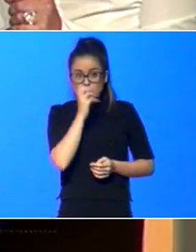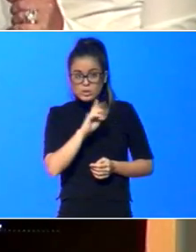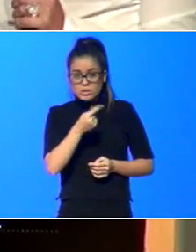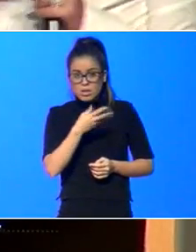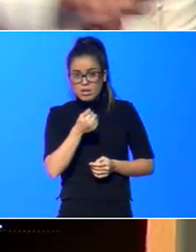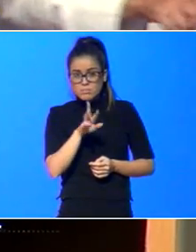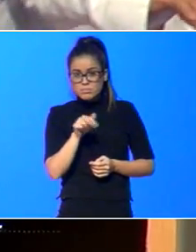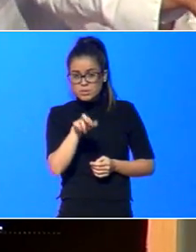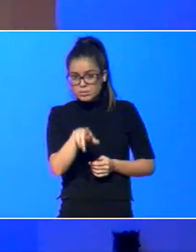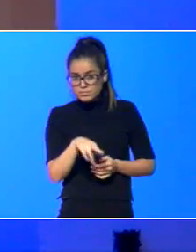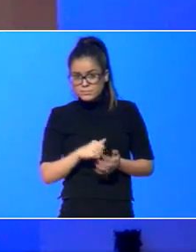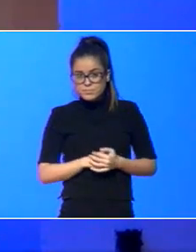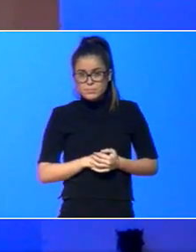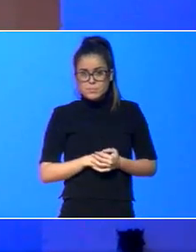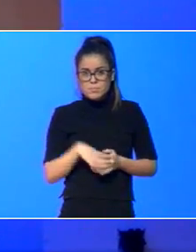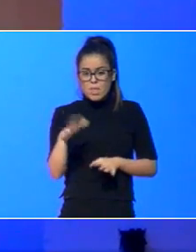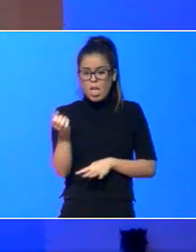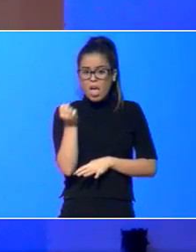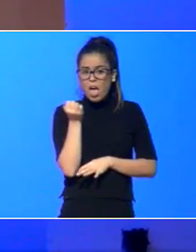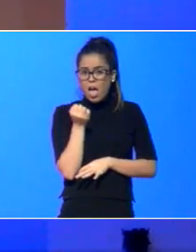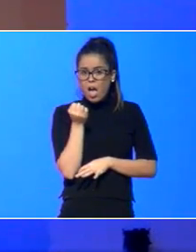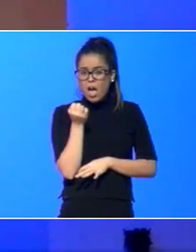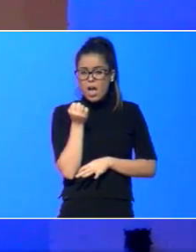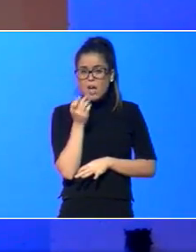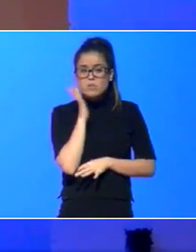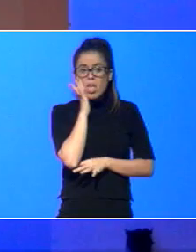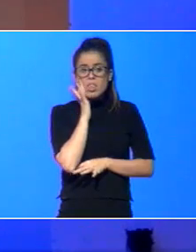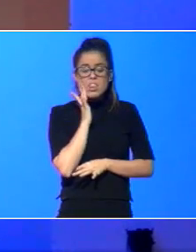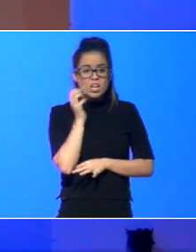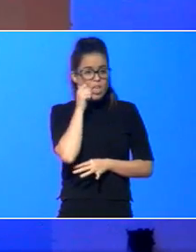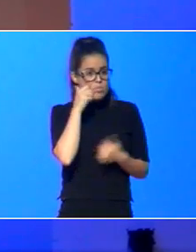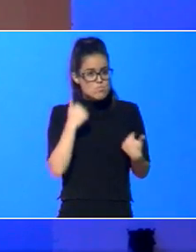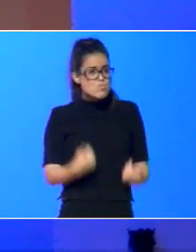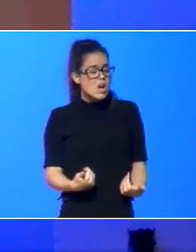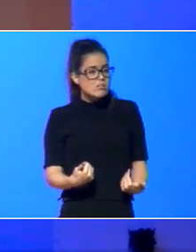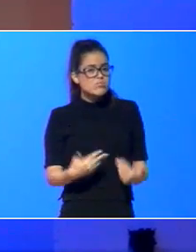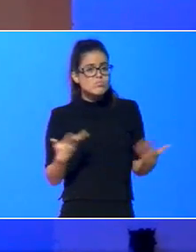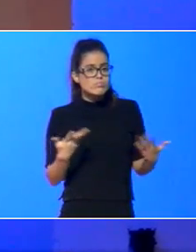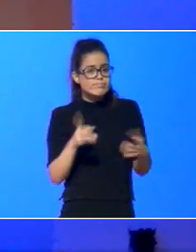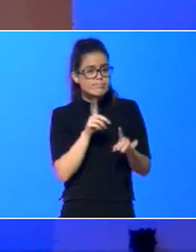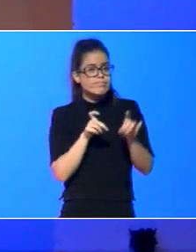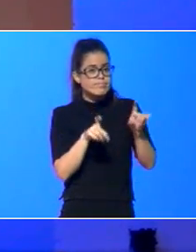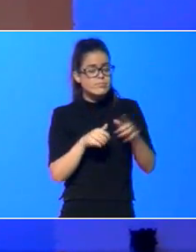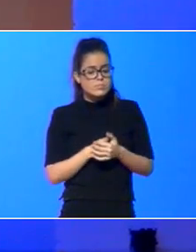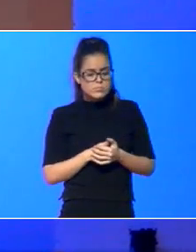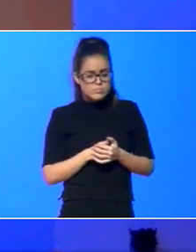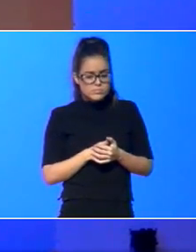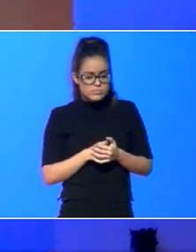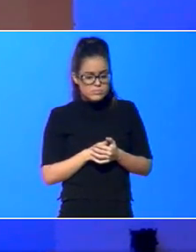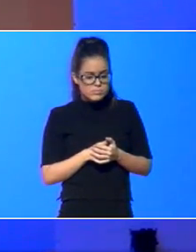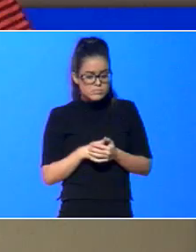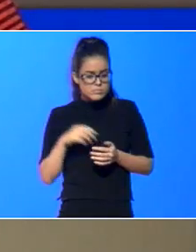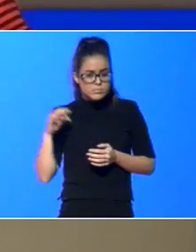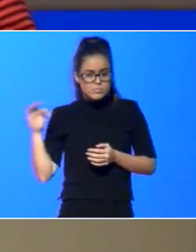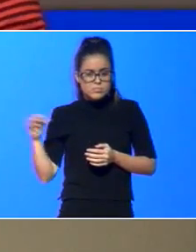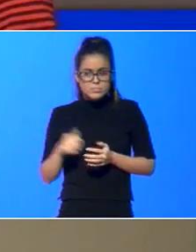los apoyos que fomentan la dignidad del ser humano Bueno, oine geuri tokatzen jaku ia zer